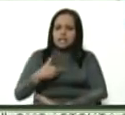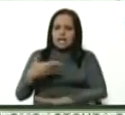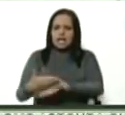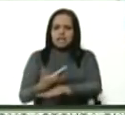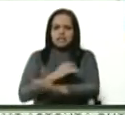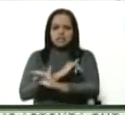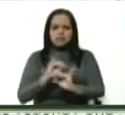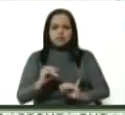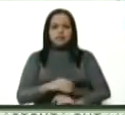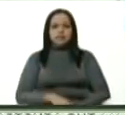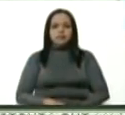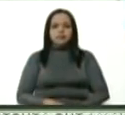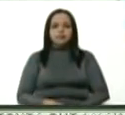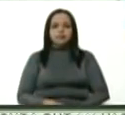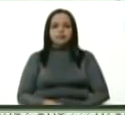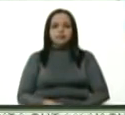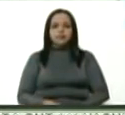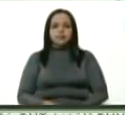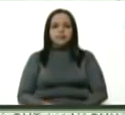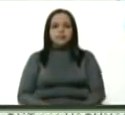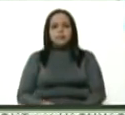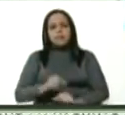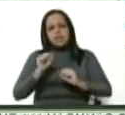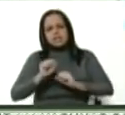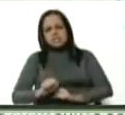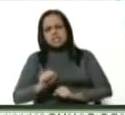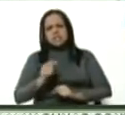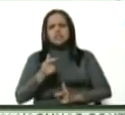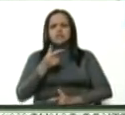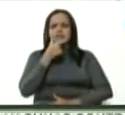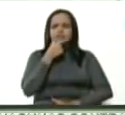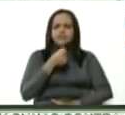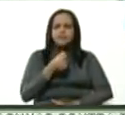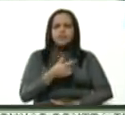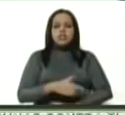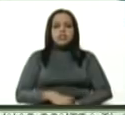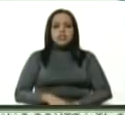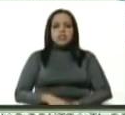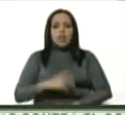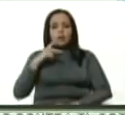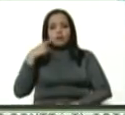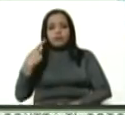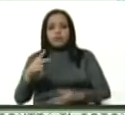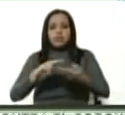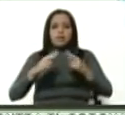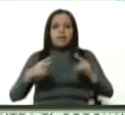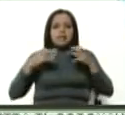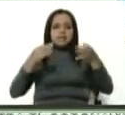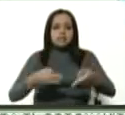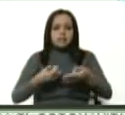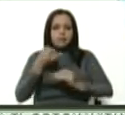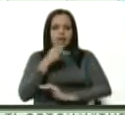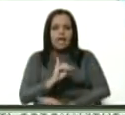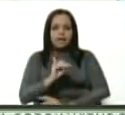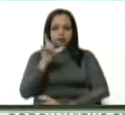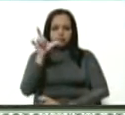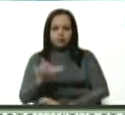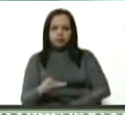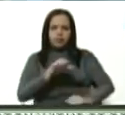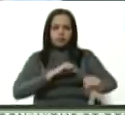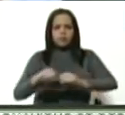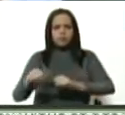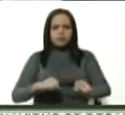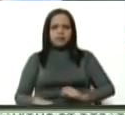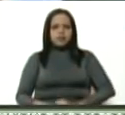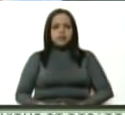entrevista? Bueno, sencillamente que la diplomacia bolivariana de paz siempre está en acción. El